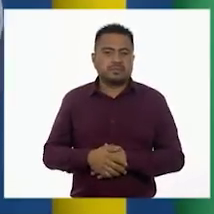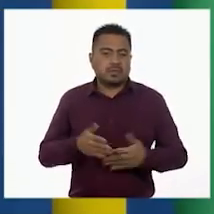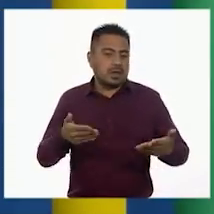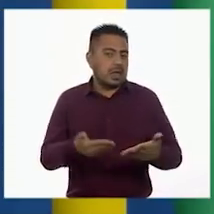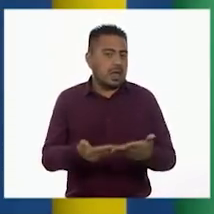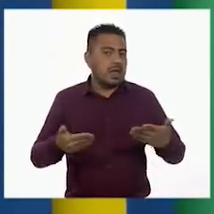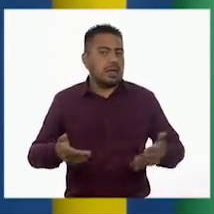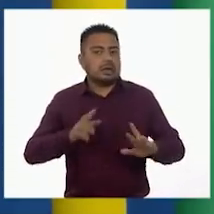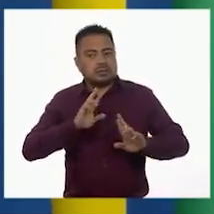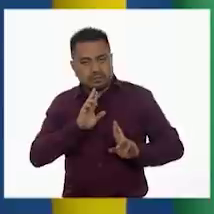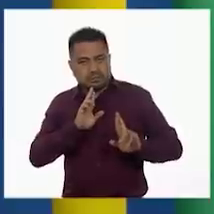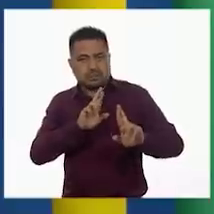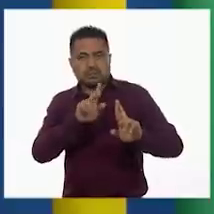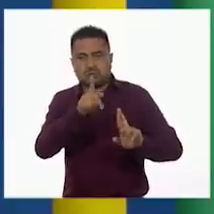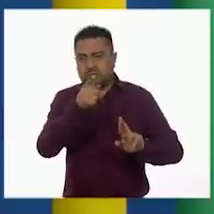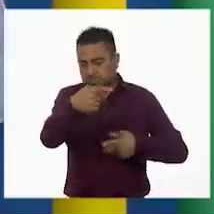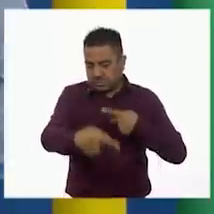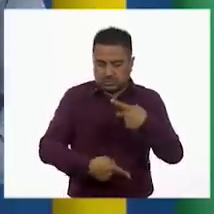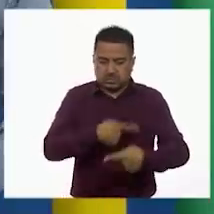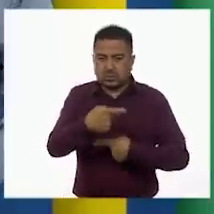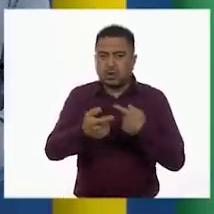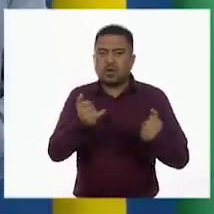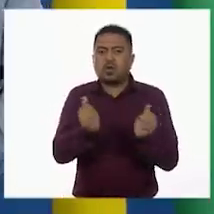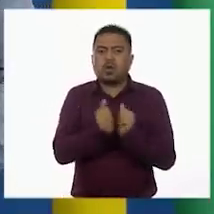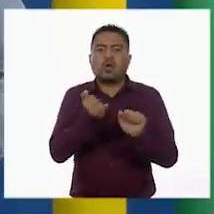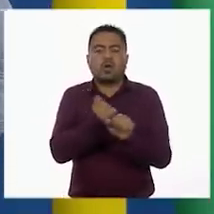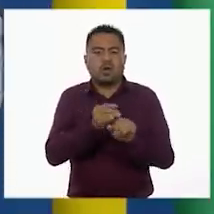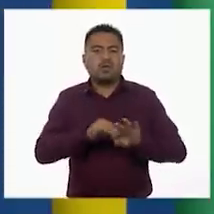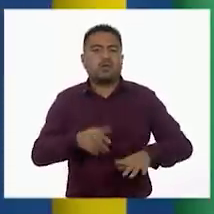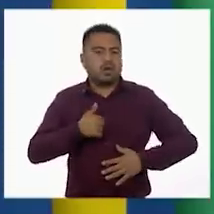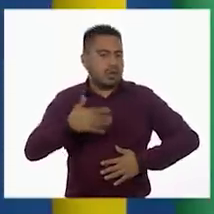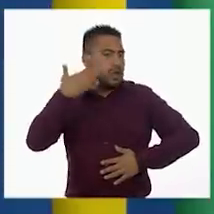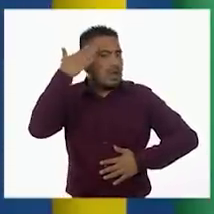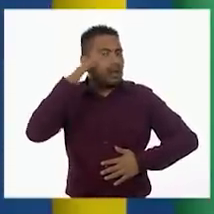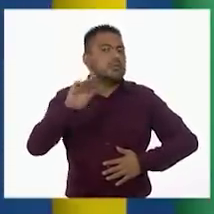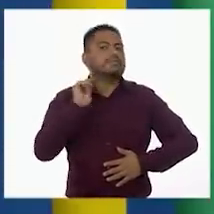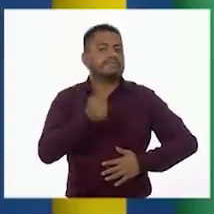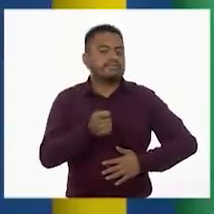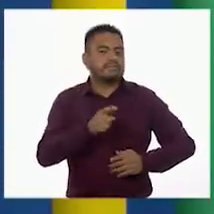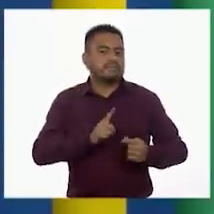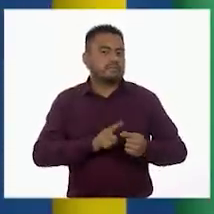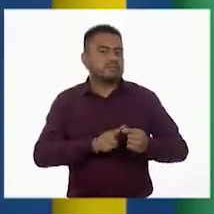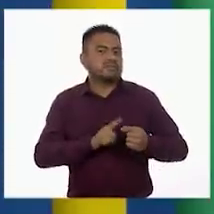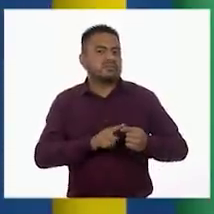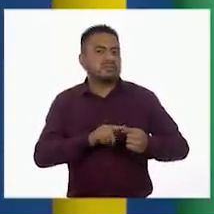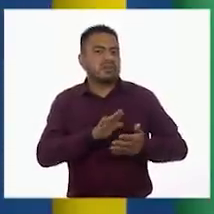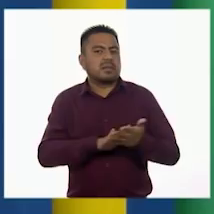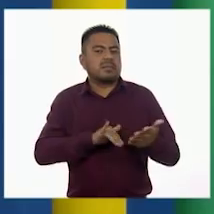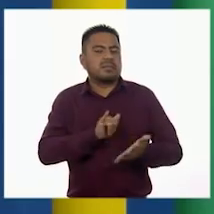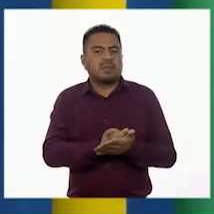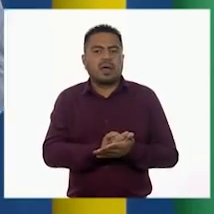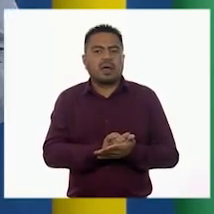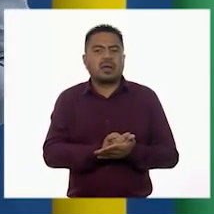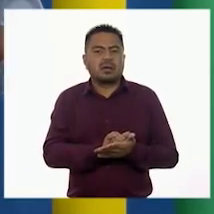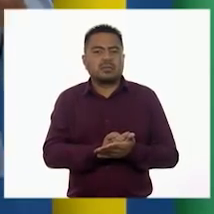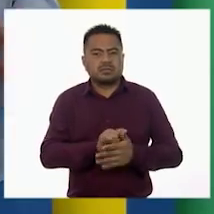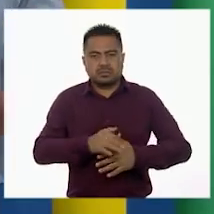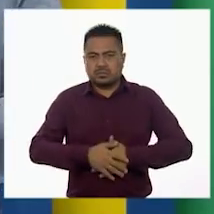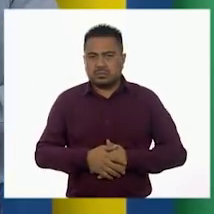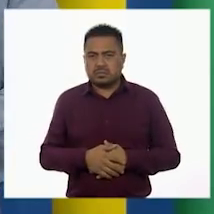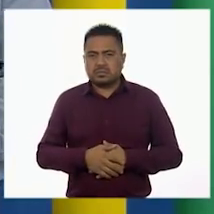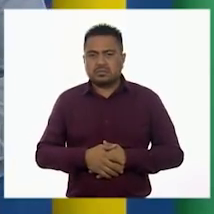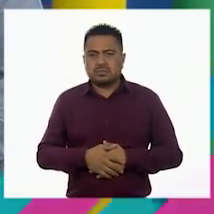Ahora respondo a tus preguntas. Sí. Con la información que yo sé, ¿quiénes son los mayos?